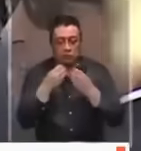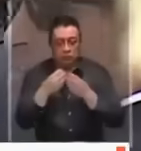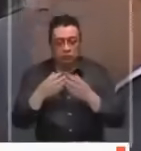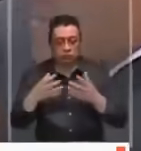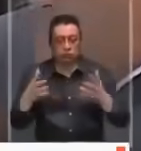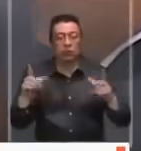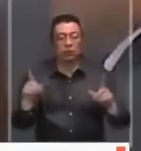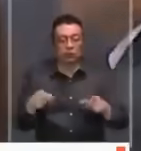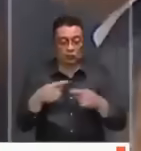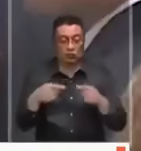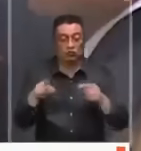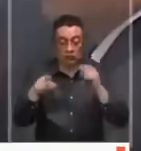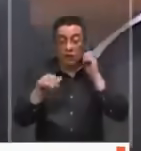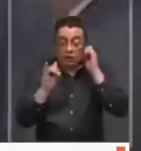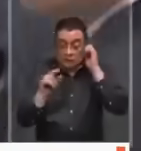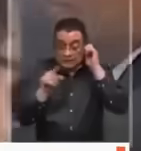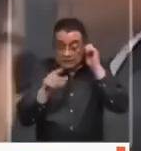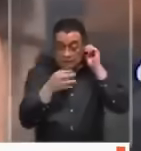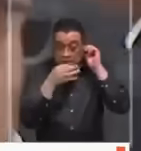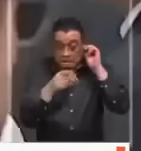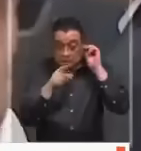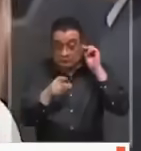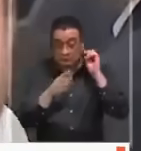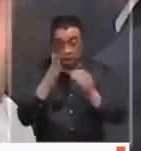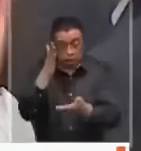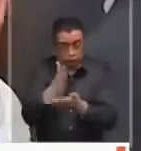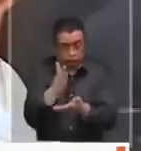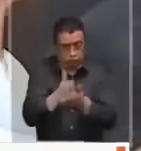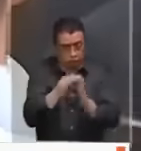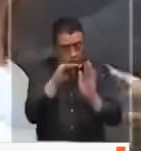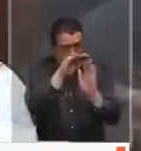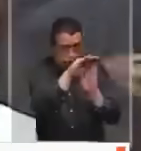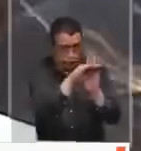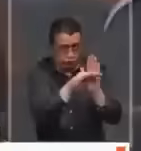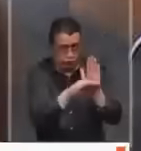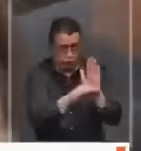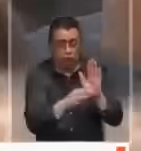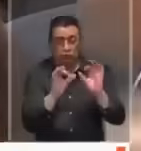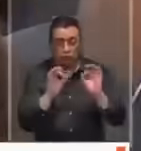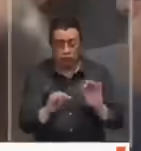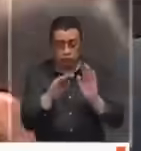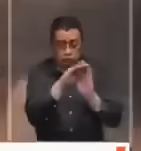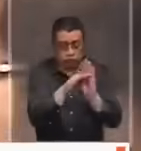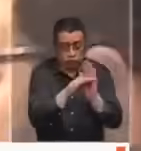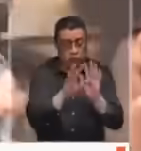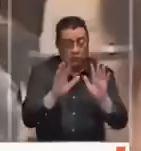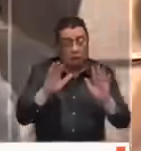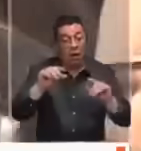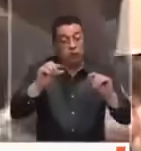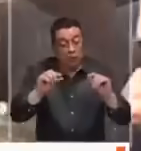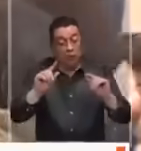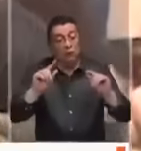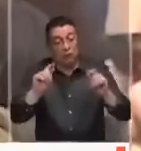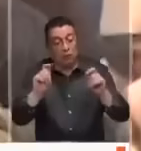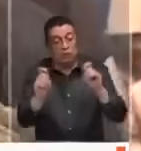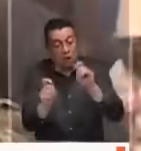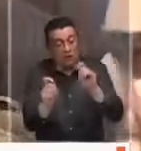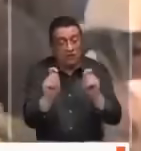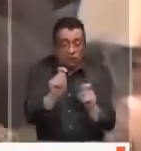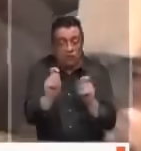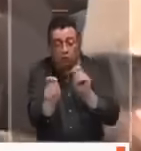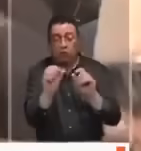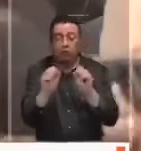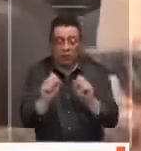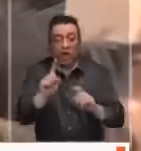es va... Es que eso te iba a decir, este estricto protocolo es estricto entre comillas, porque puede ser modificado, digamos, en